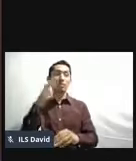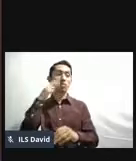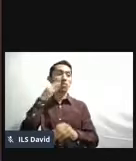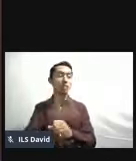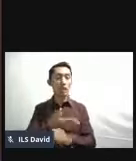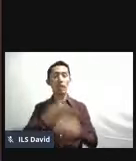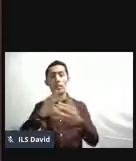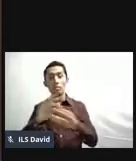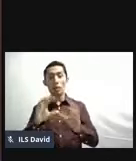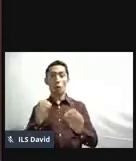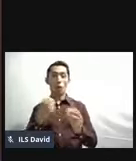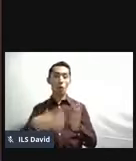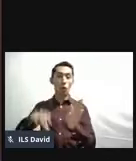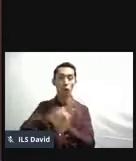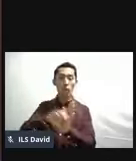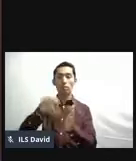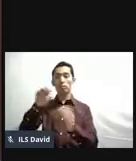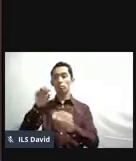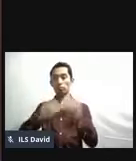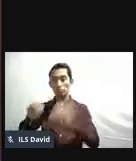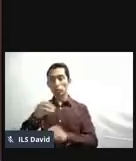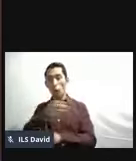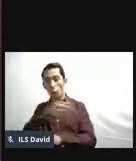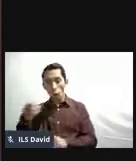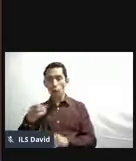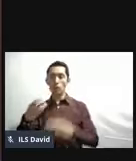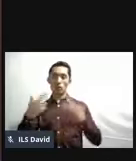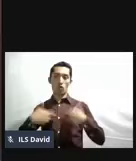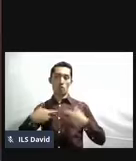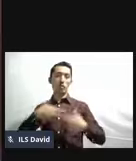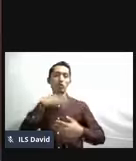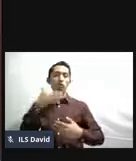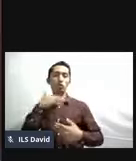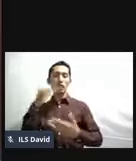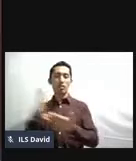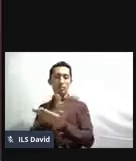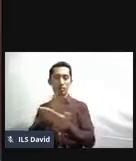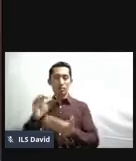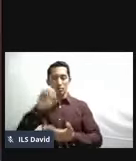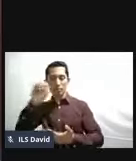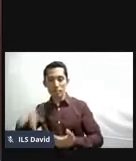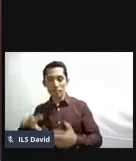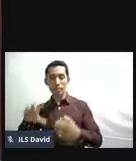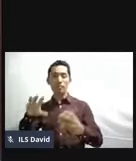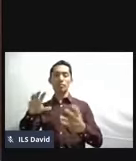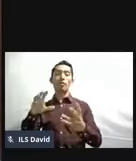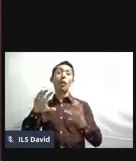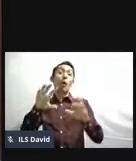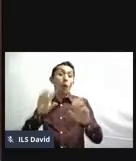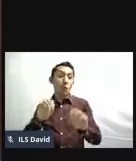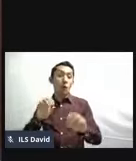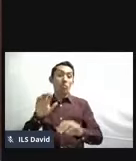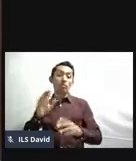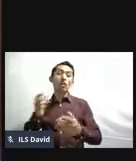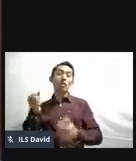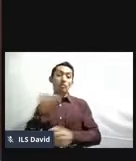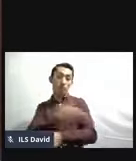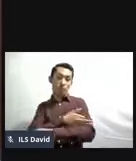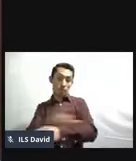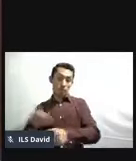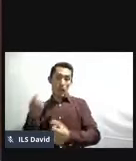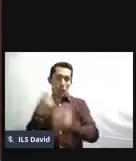arreglar sus habitaciones, poner su ropa sucia donde corresponde, hasta muchas familias, y hablo por la mía